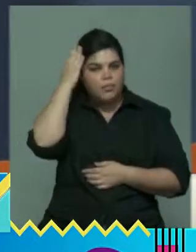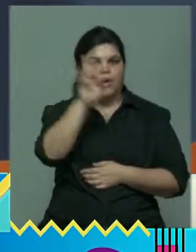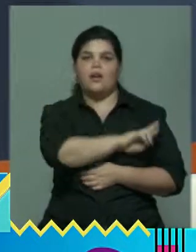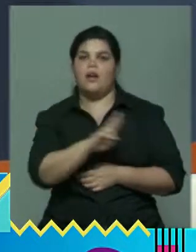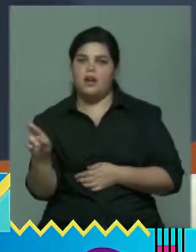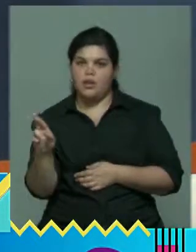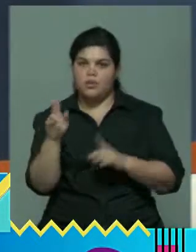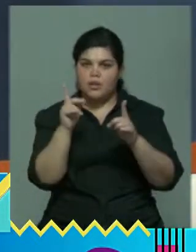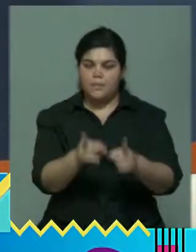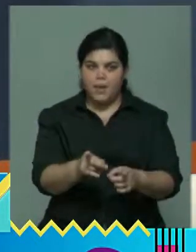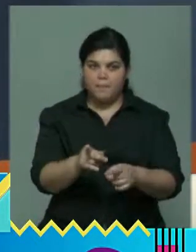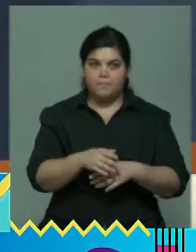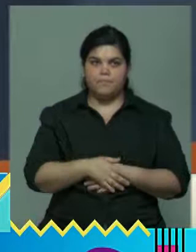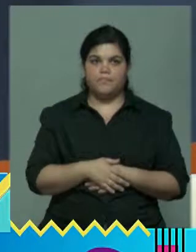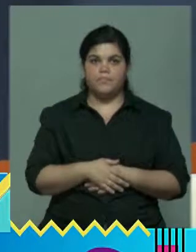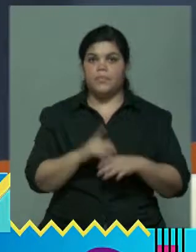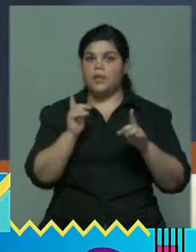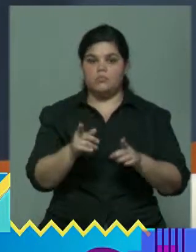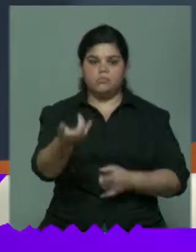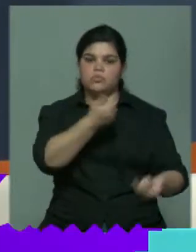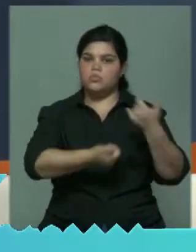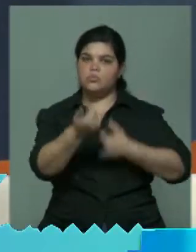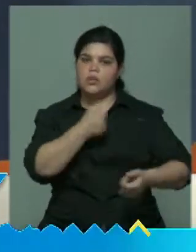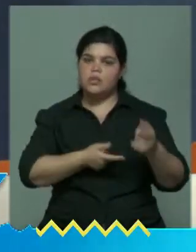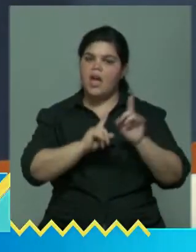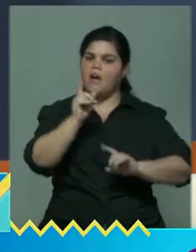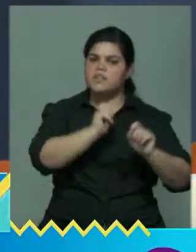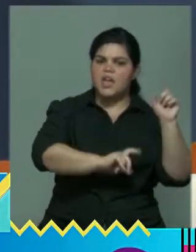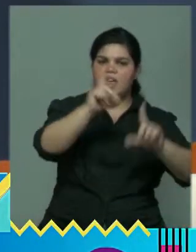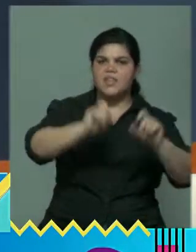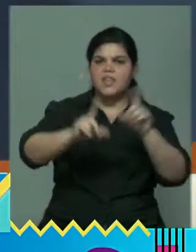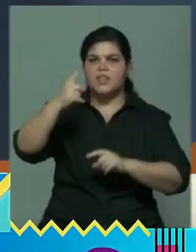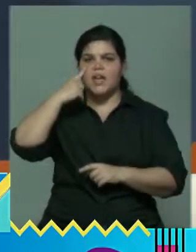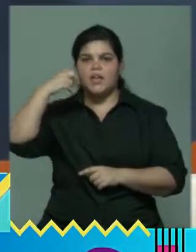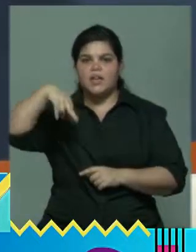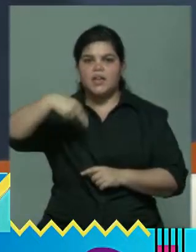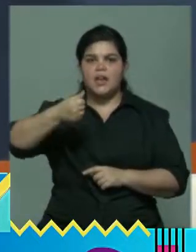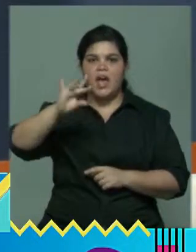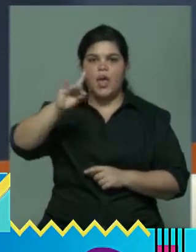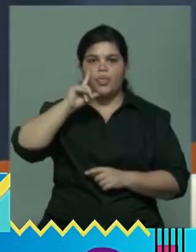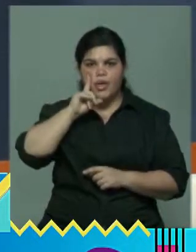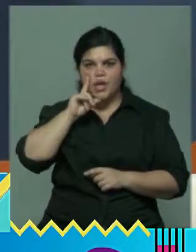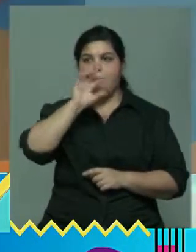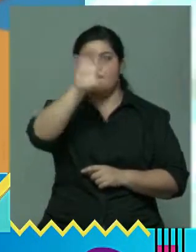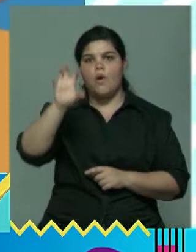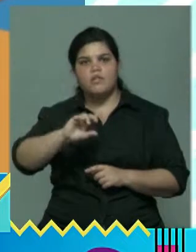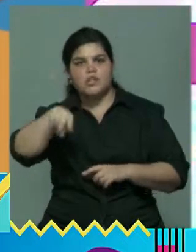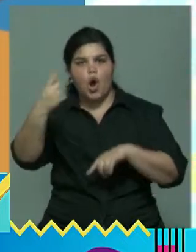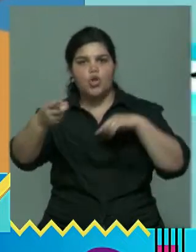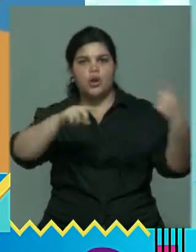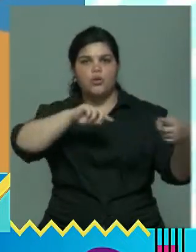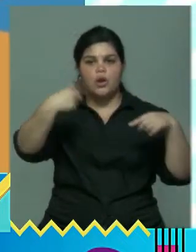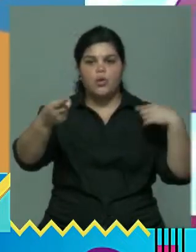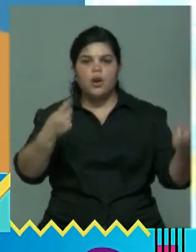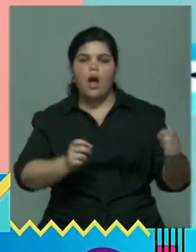supuesto, nosotros ahora mismo lo vamos comparando a veces con estadísticas de delegaciones del INADI en otras provincias, que vamos viendo a ver en qué provincia tenemos